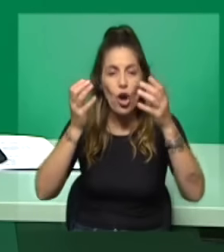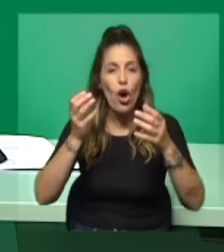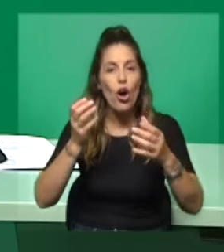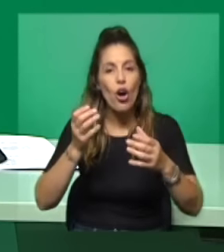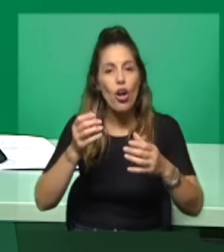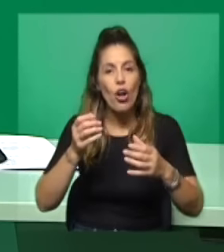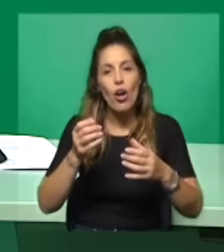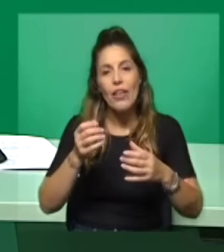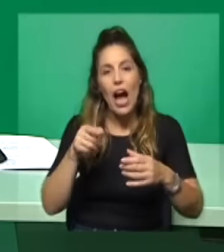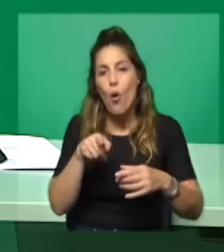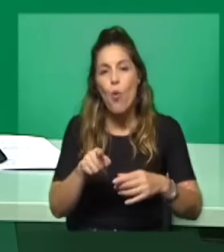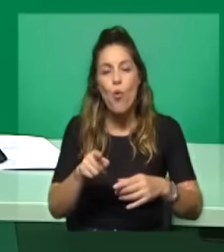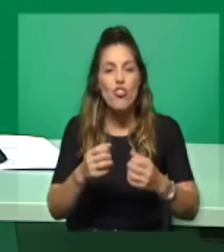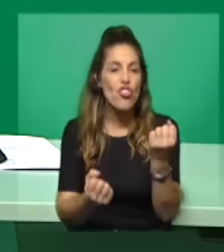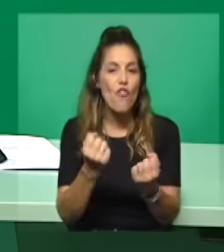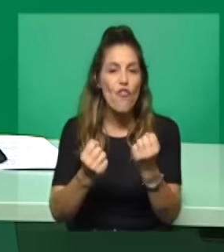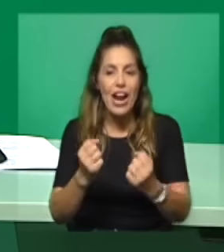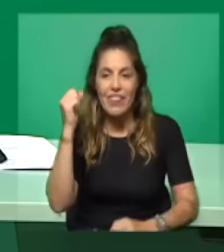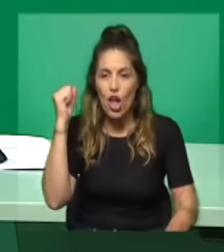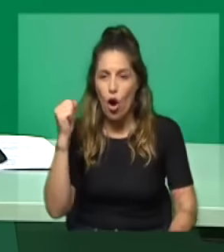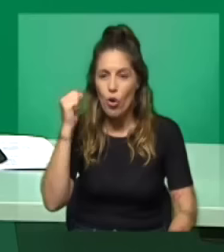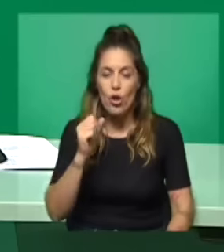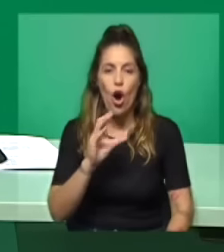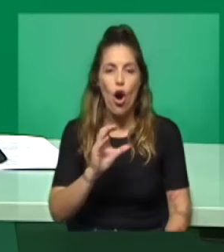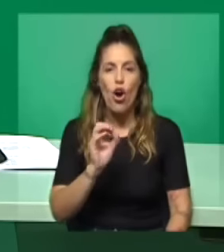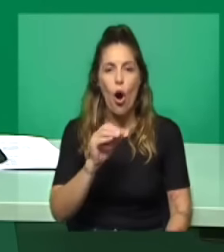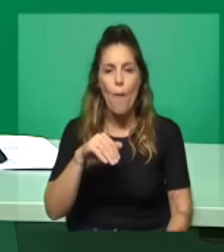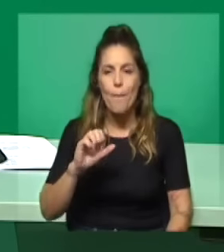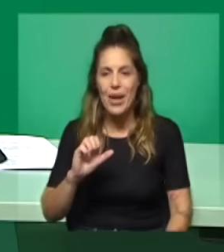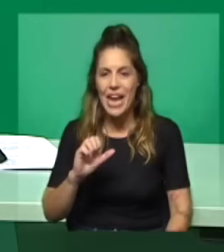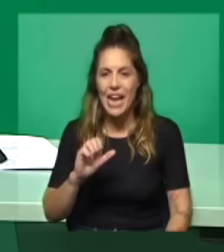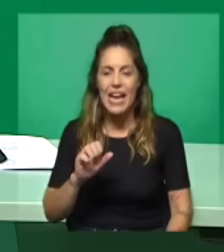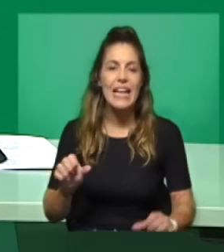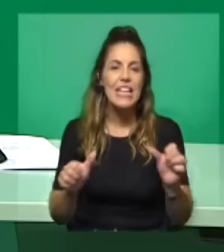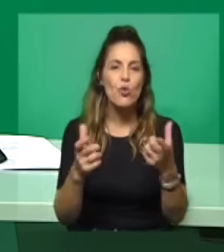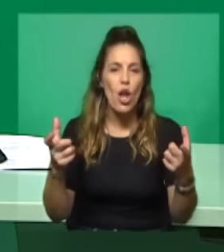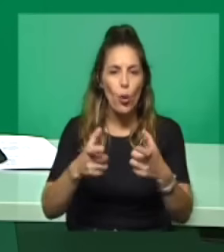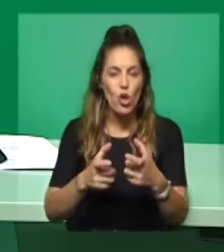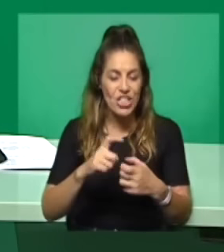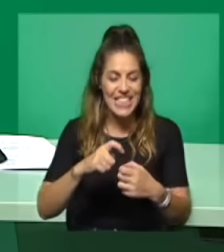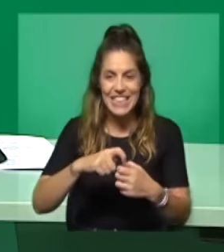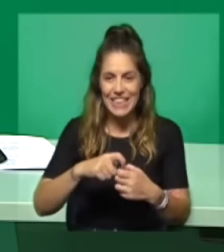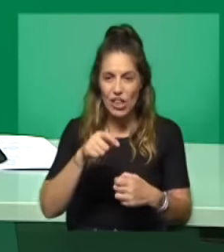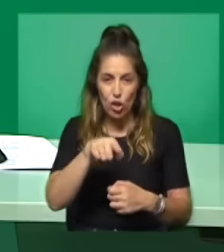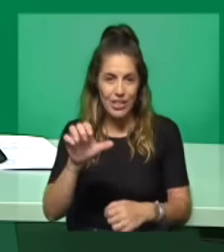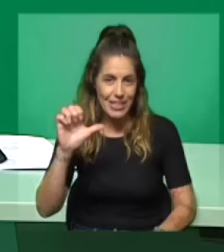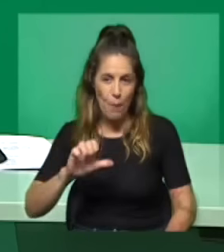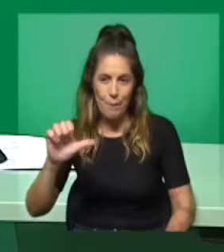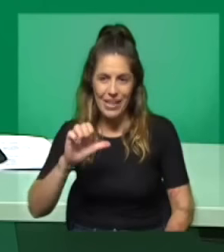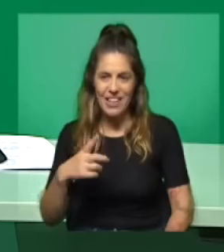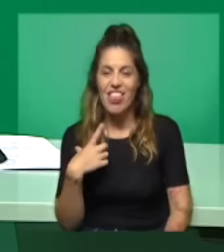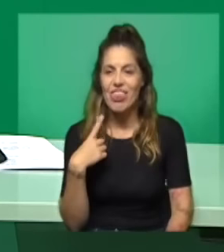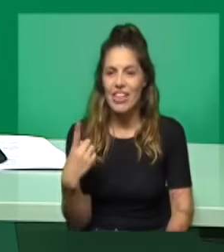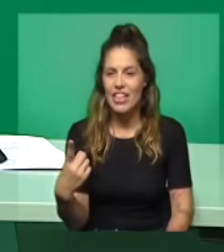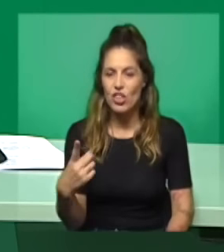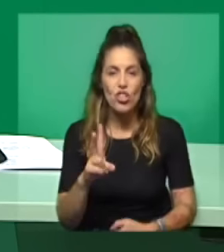un chófer de la empresa de Ómnibus de Montevideo come sociedad anónima generó una reunión entre el sindicato de esa empresa y el director